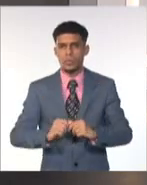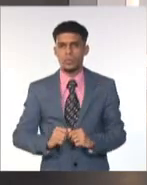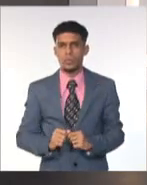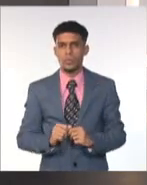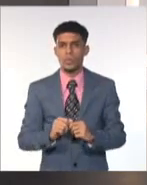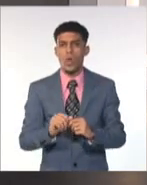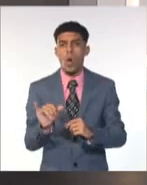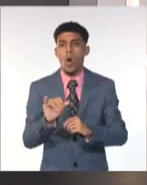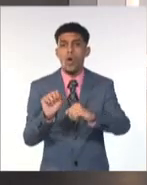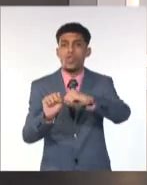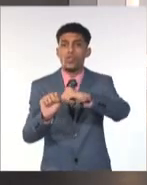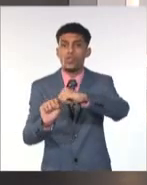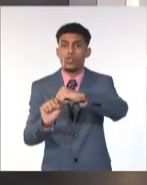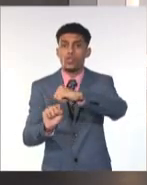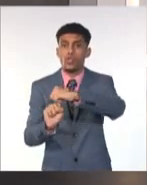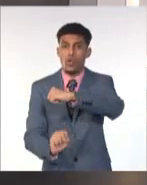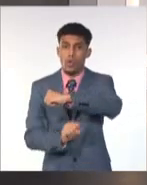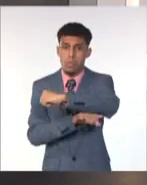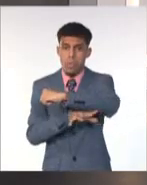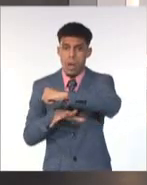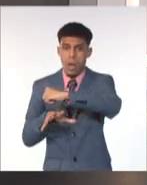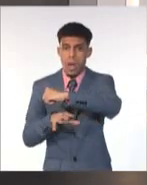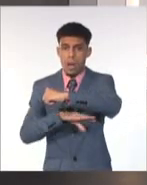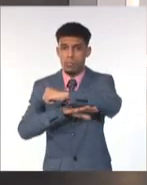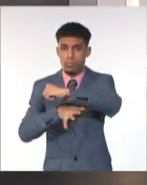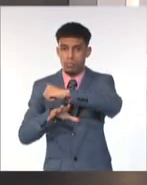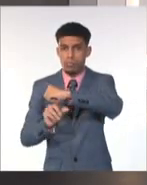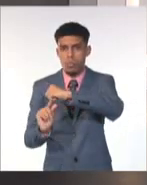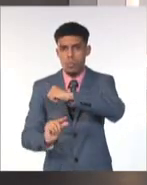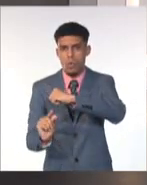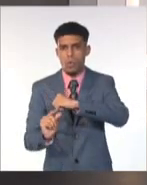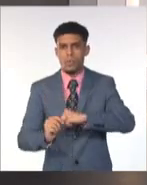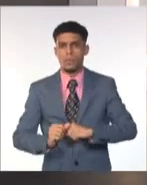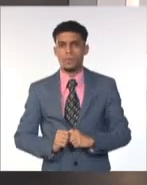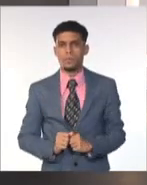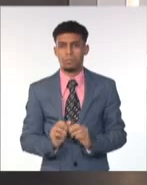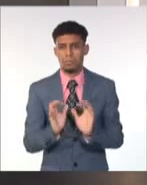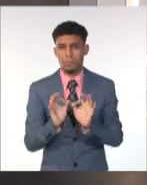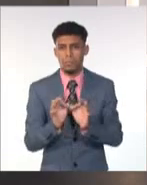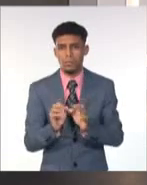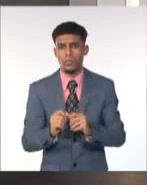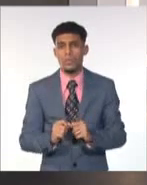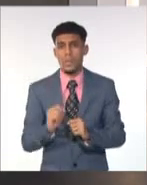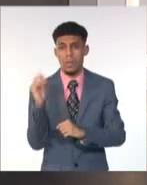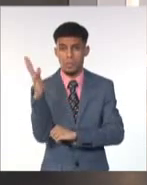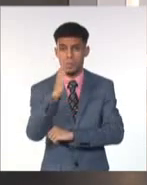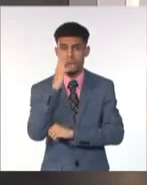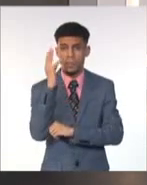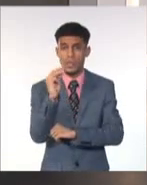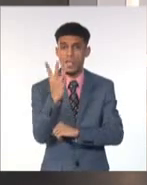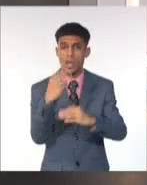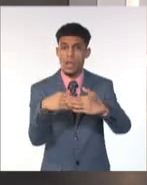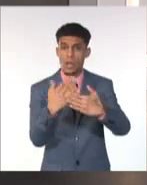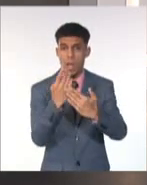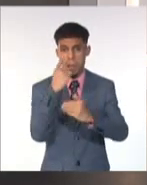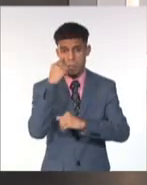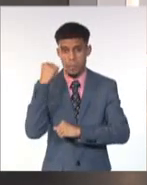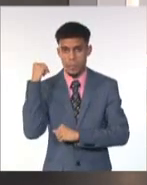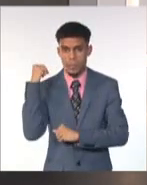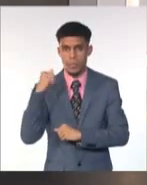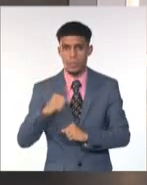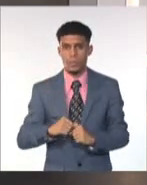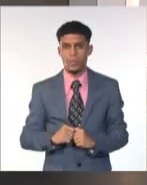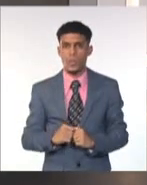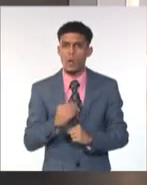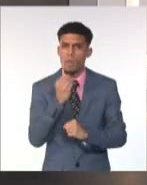extremo occidental del país y el sur del municipio especial Isla de la Juventud. Con el tránsito de Milton durante los próximos días podemos tener pues la